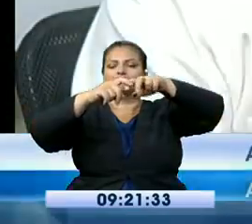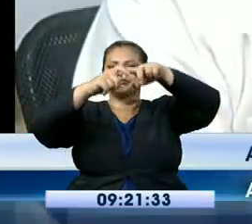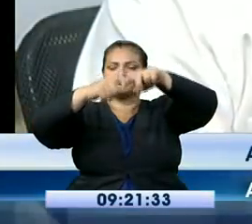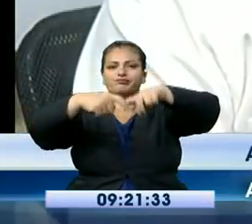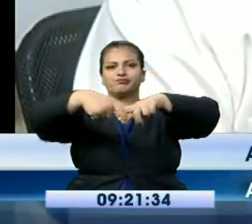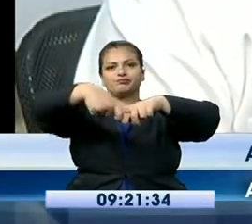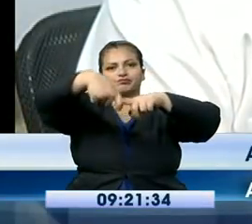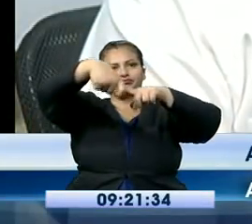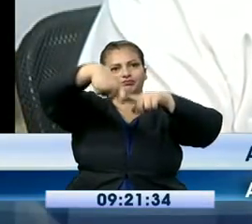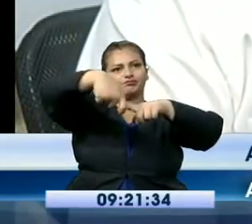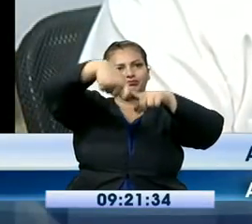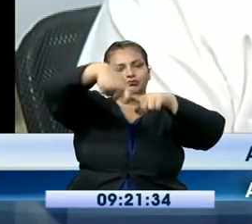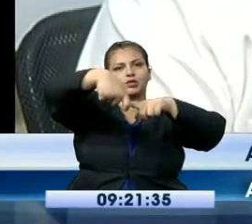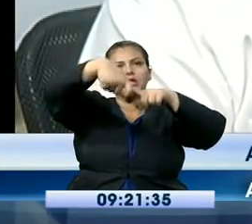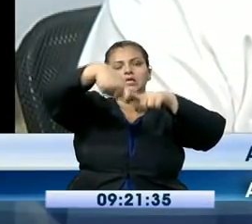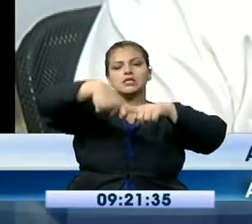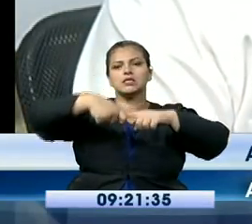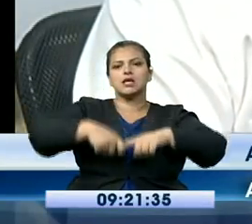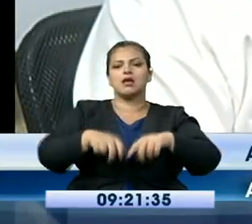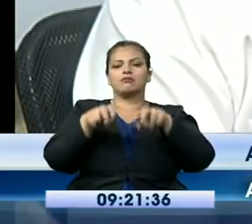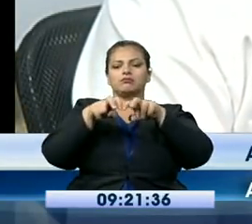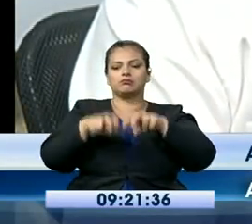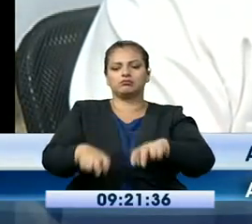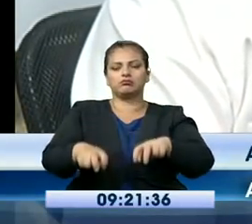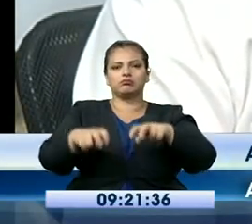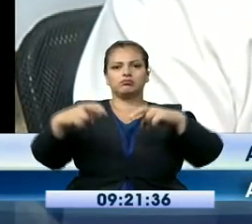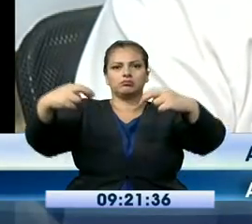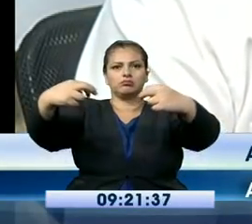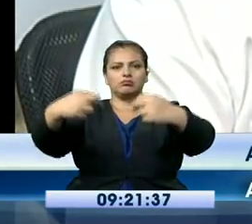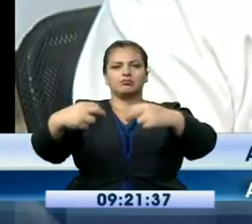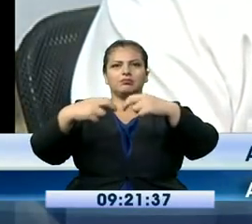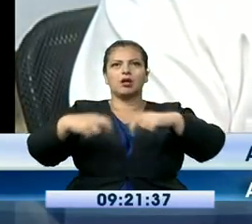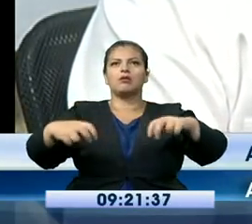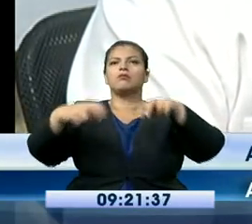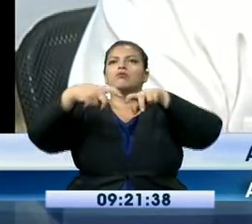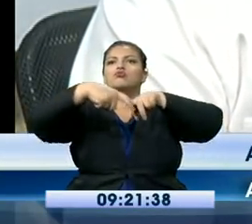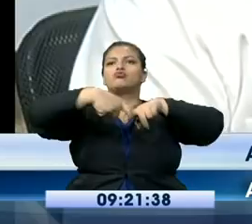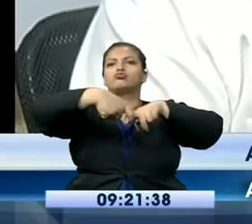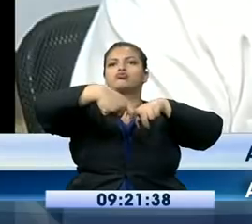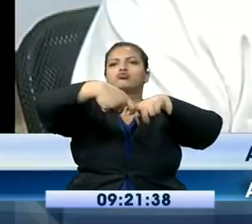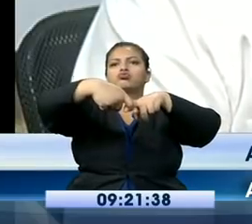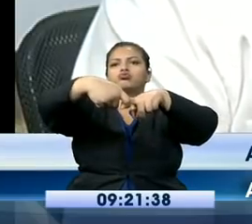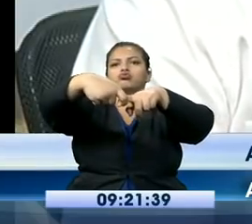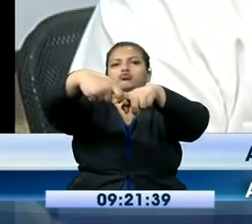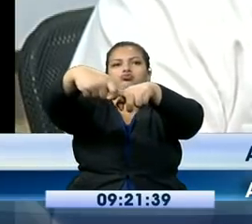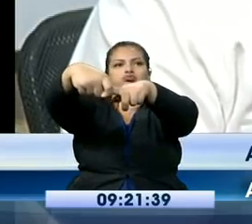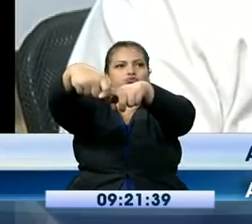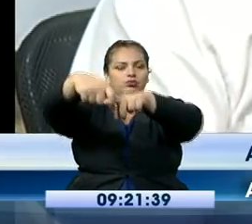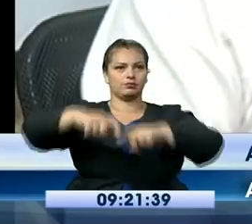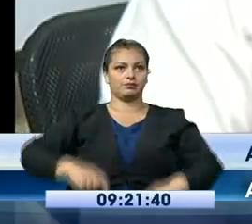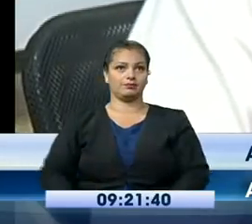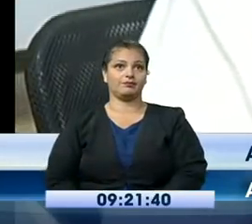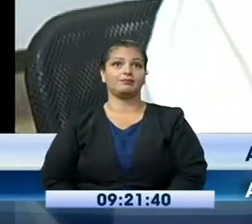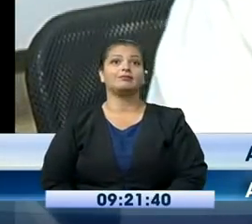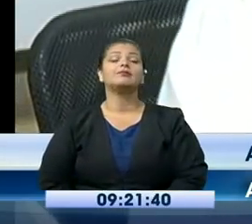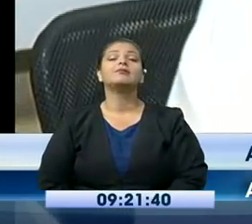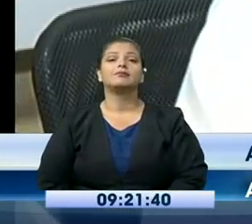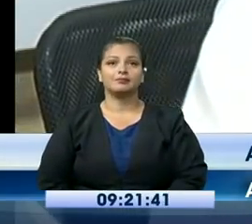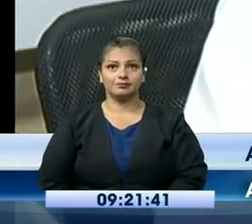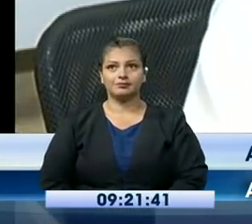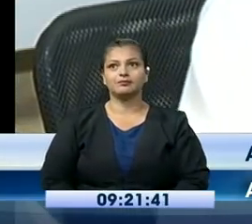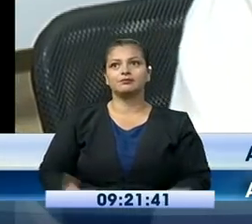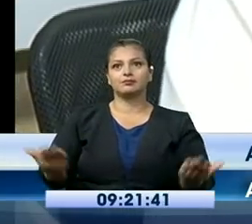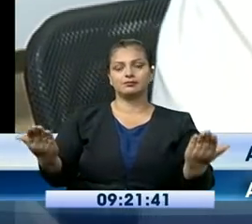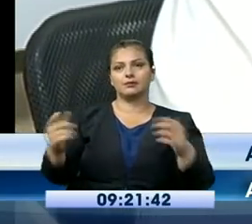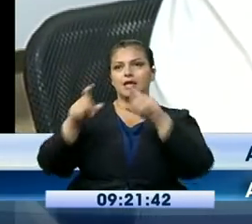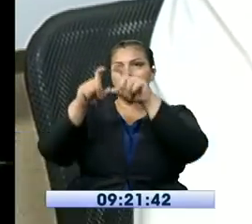que son las que realmente garantizamos por su experiencia y por su seriedad un buen servicio doppelmayr